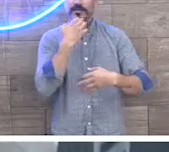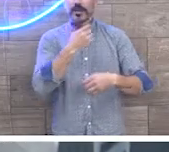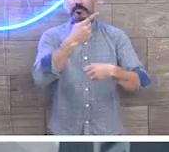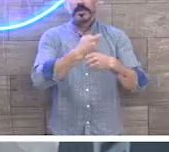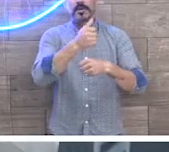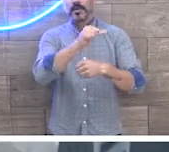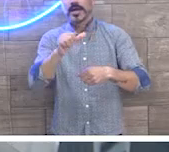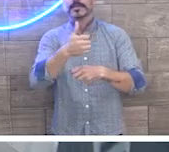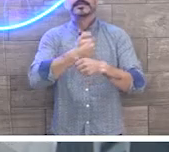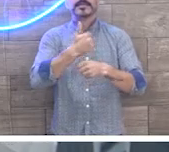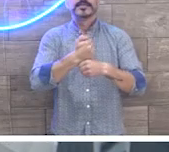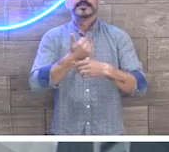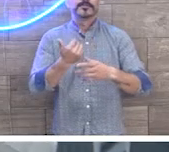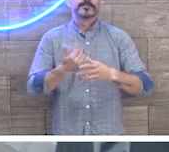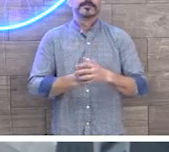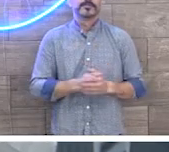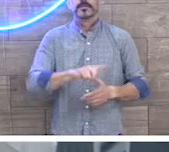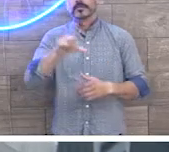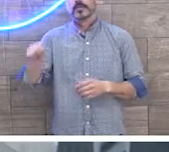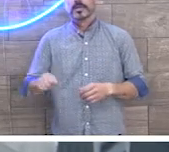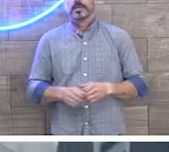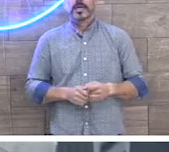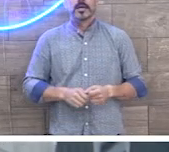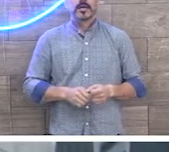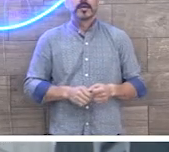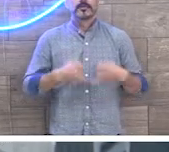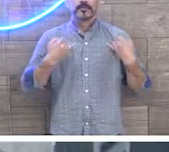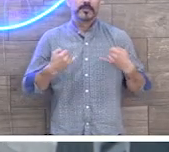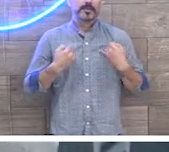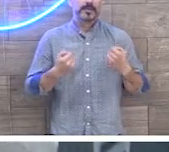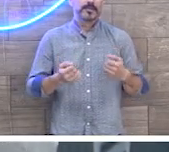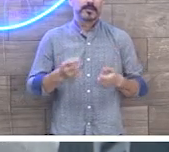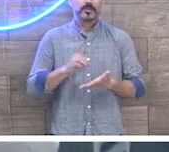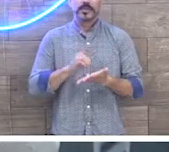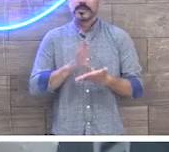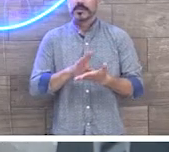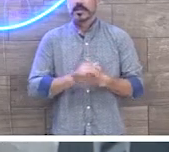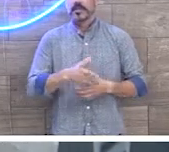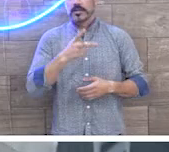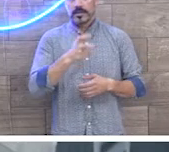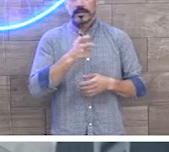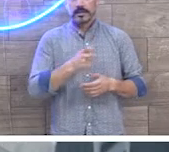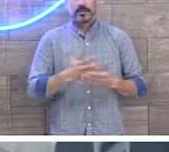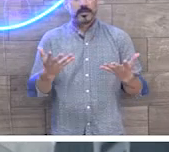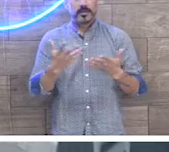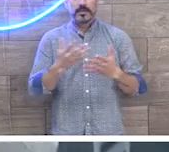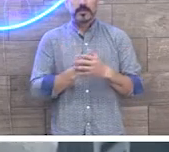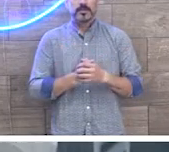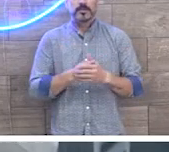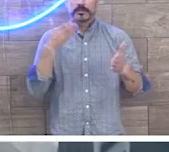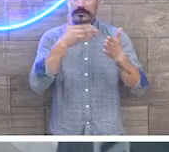sexto, después a los chicos que presentaban discapacidad. Y esto fue creando retos